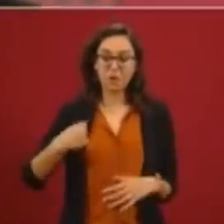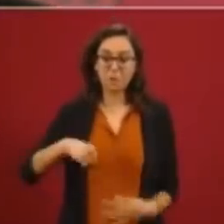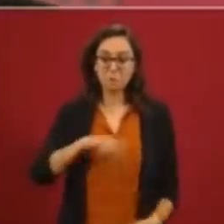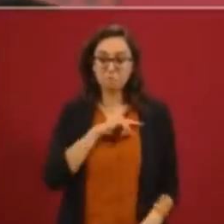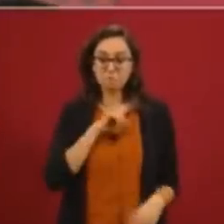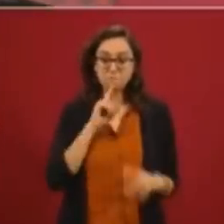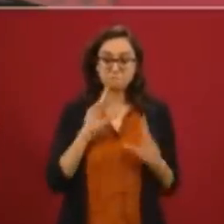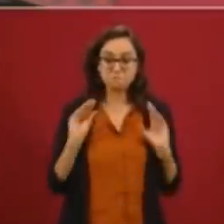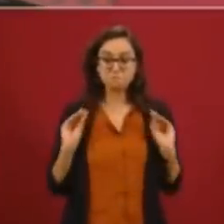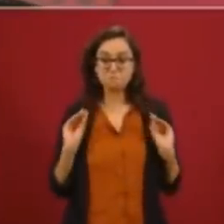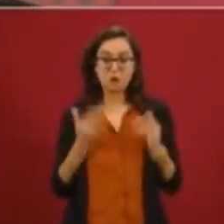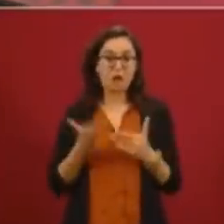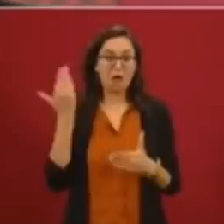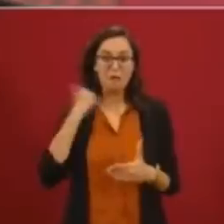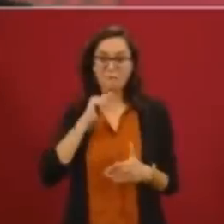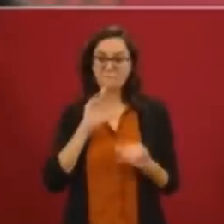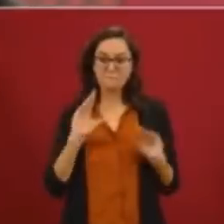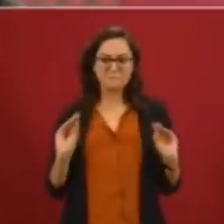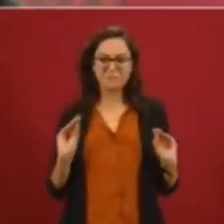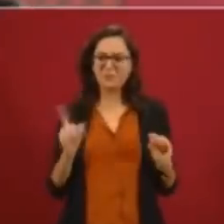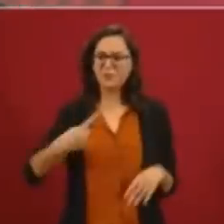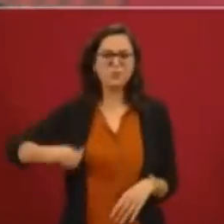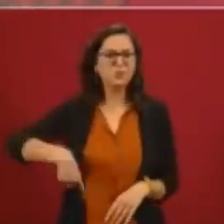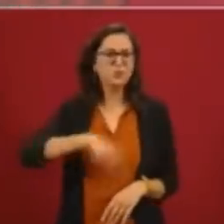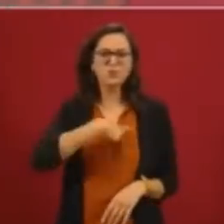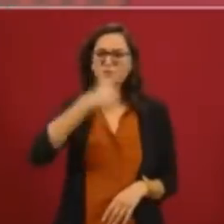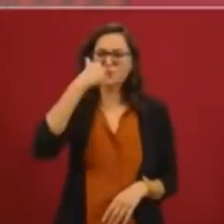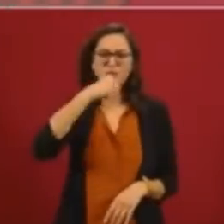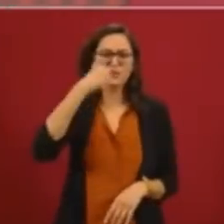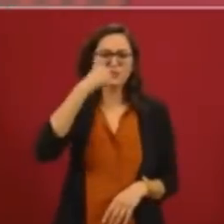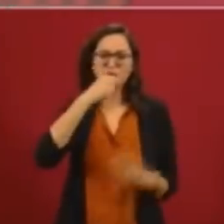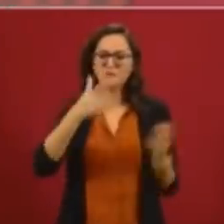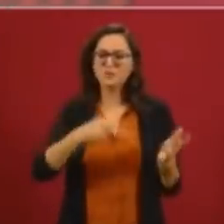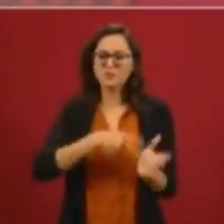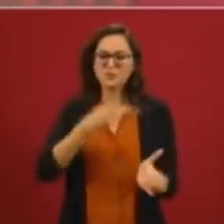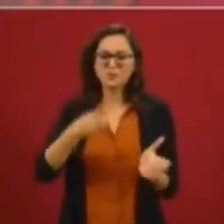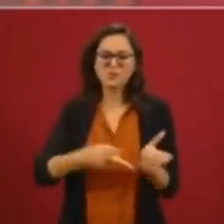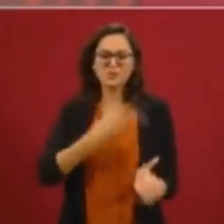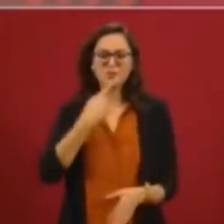callados, presentamos denuncia,